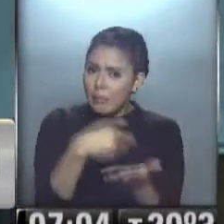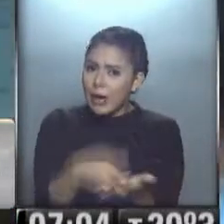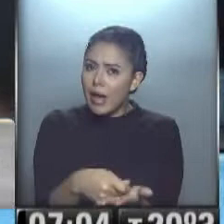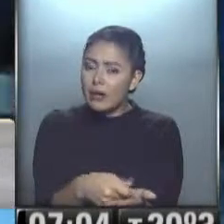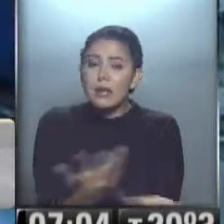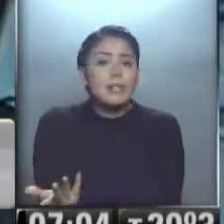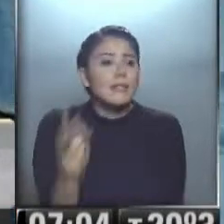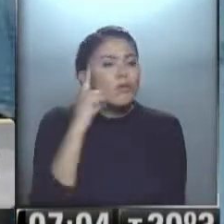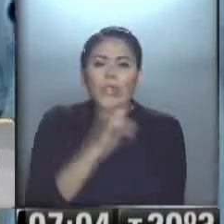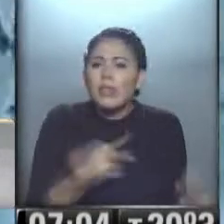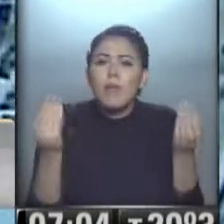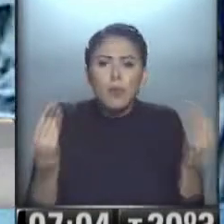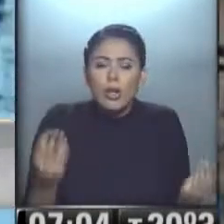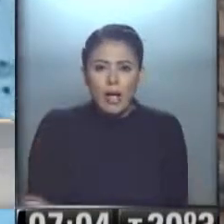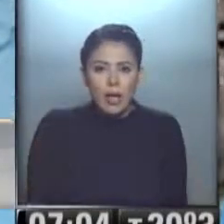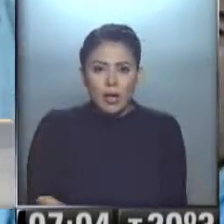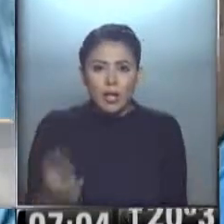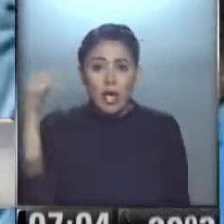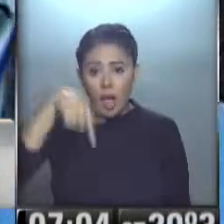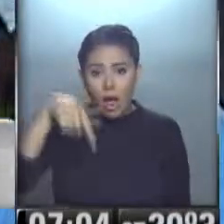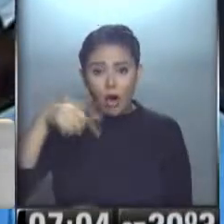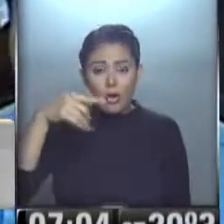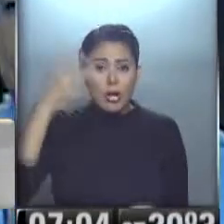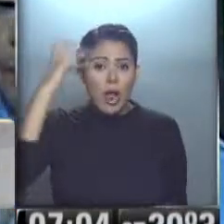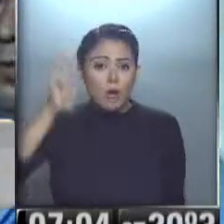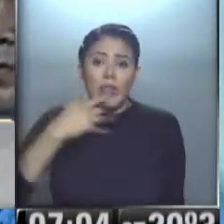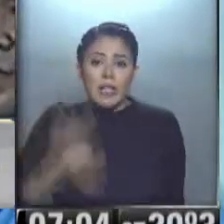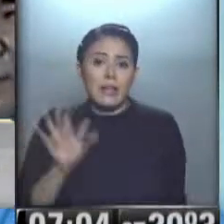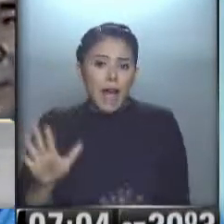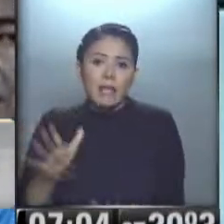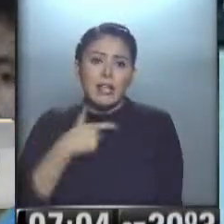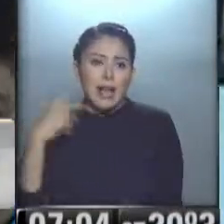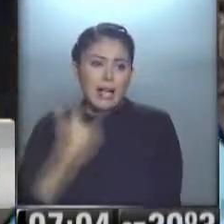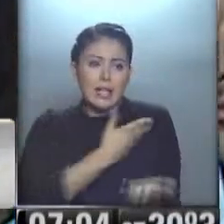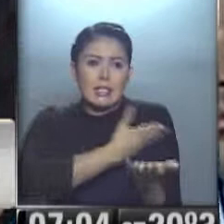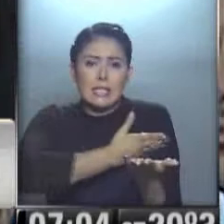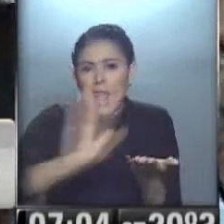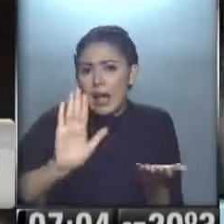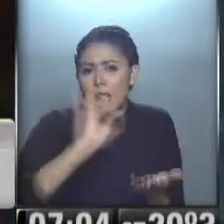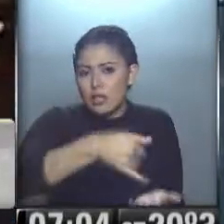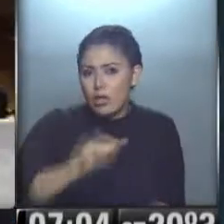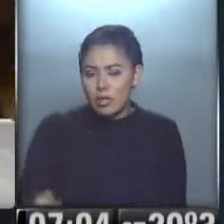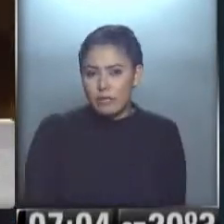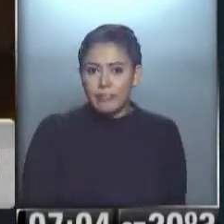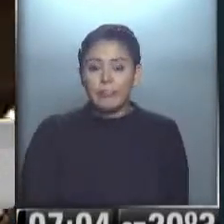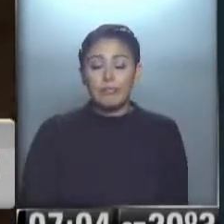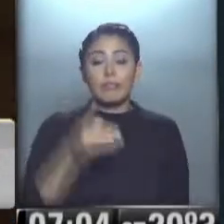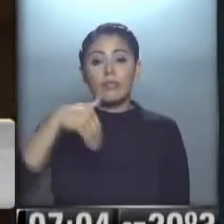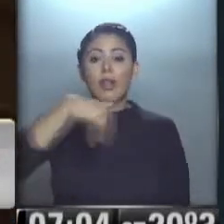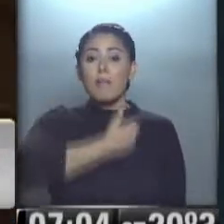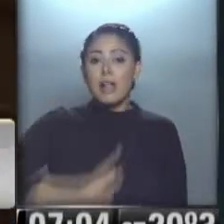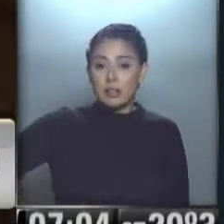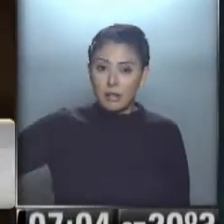entienden el motivo de esta decisión judicial y de este desalojo andrés toledo del